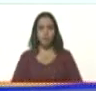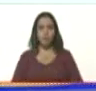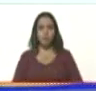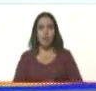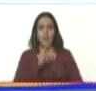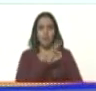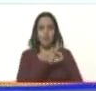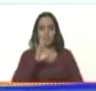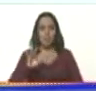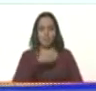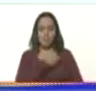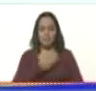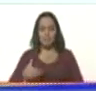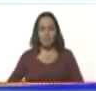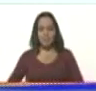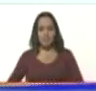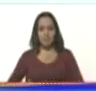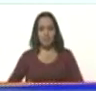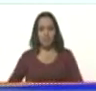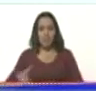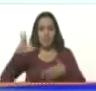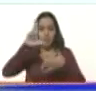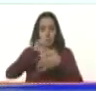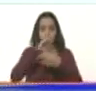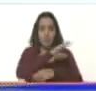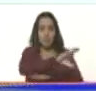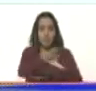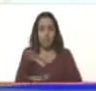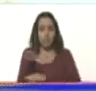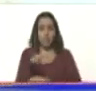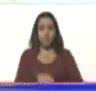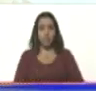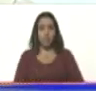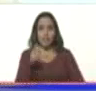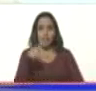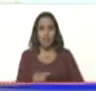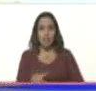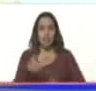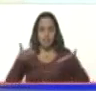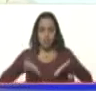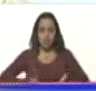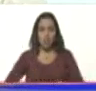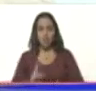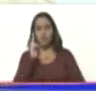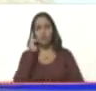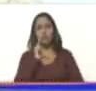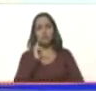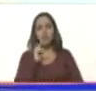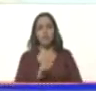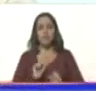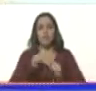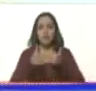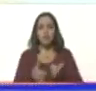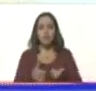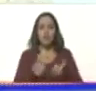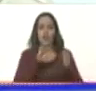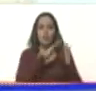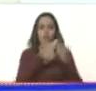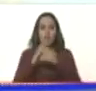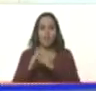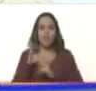33 presidentes y presidentas de América Latina y del Caribe, y aquí en la cuna de Bolívar nació la comunidad de